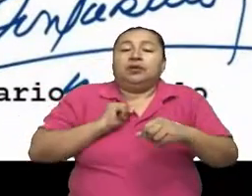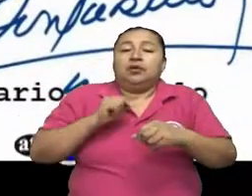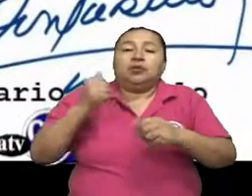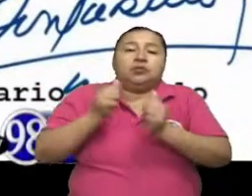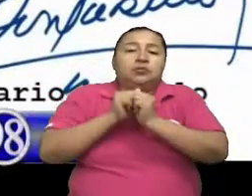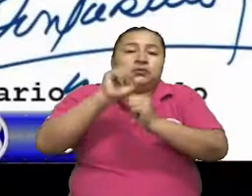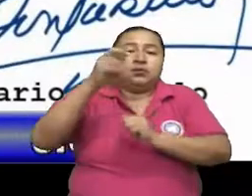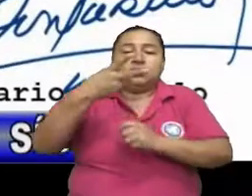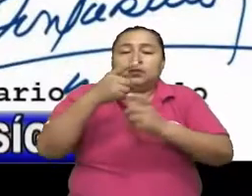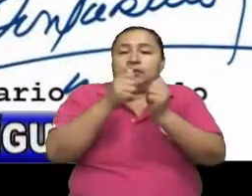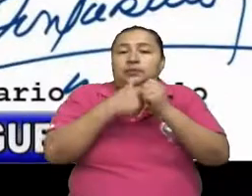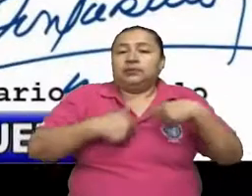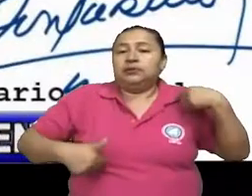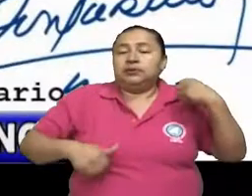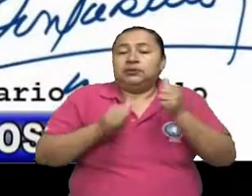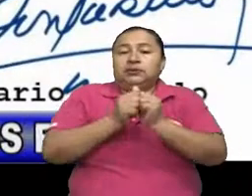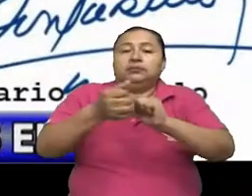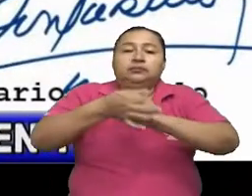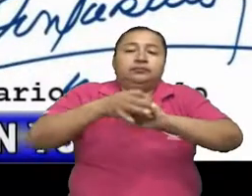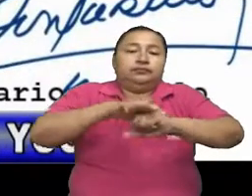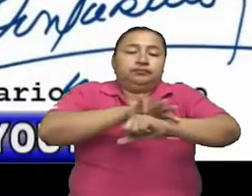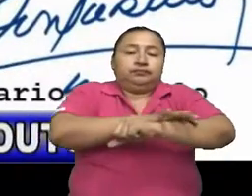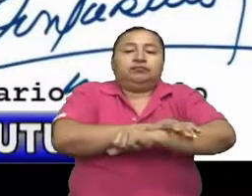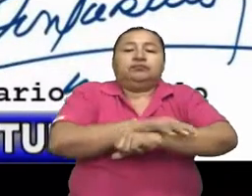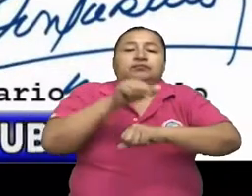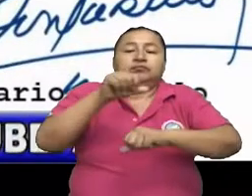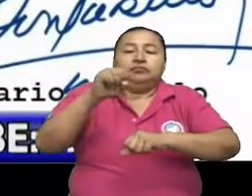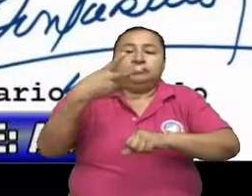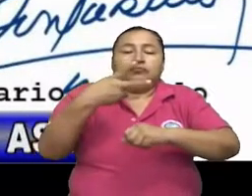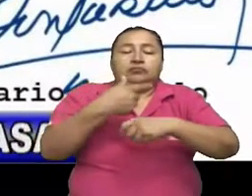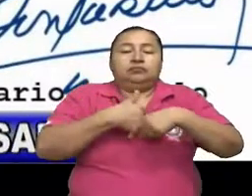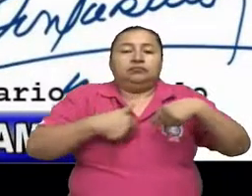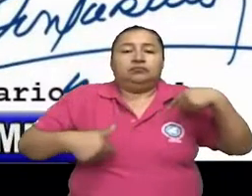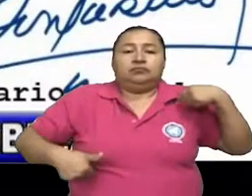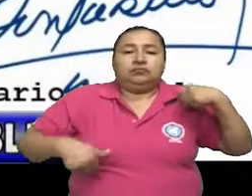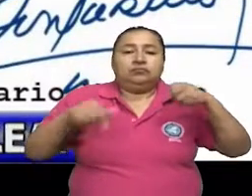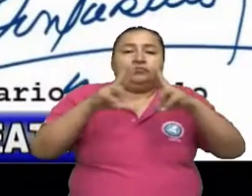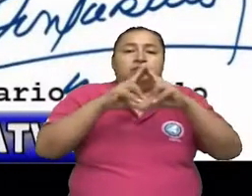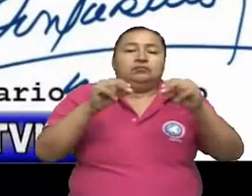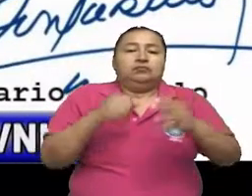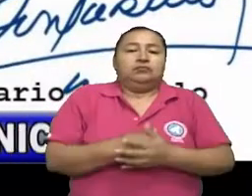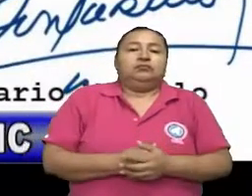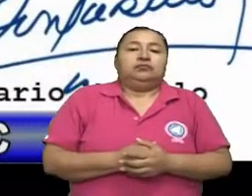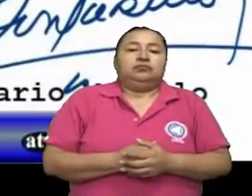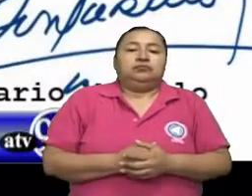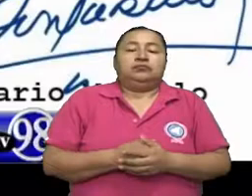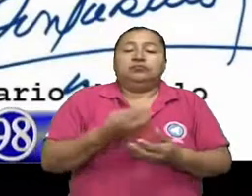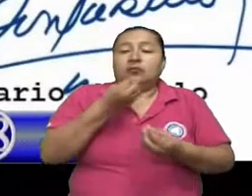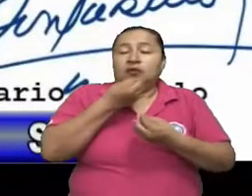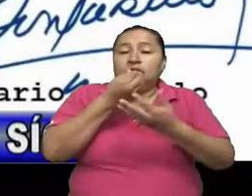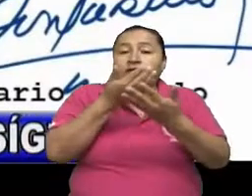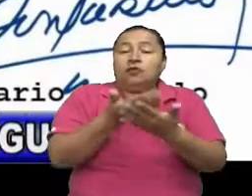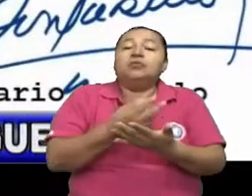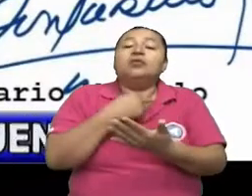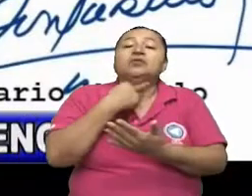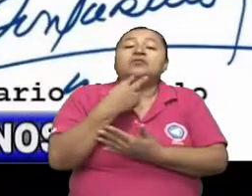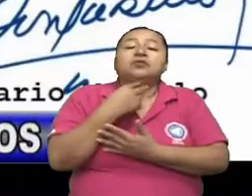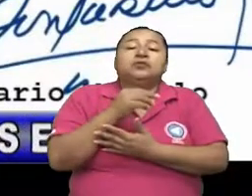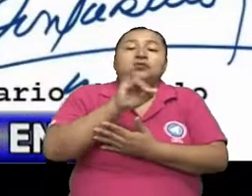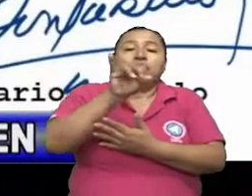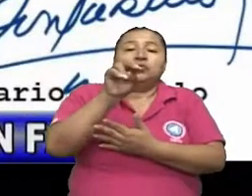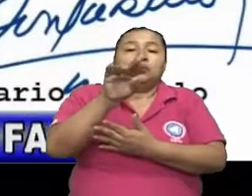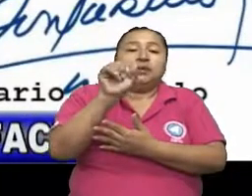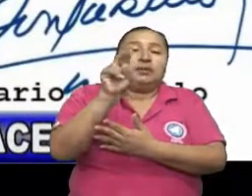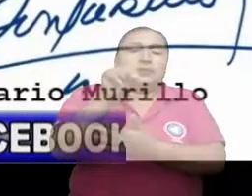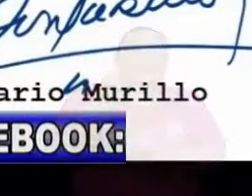la vicepresidenta Rosario Murillo, vicepresidenta de Nicaragua. Para el canal parlamentario informó